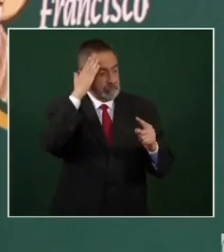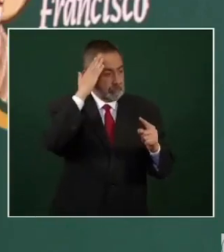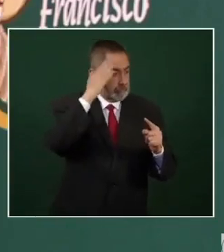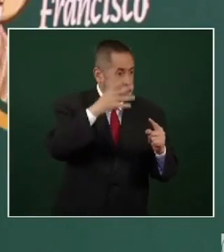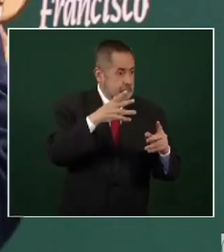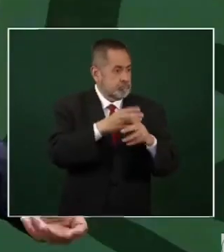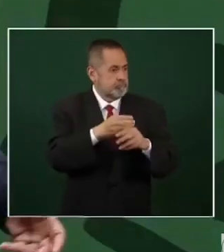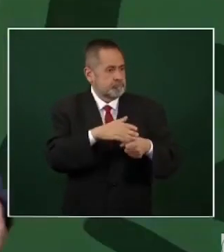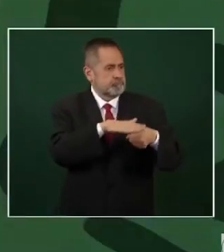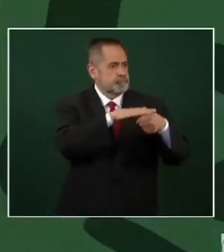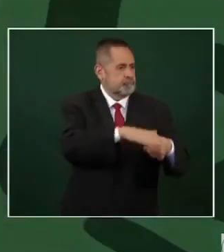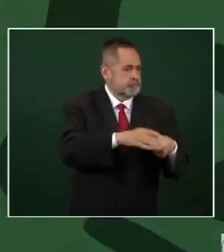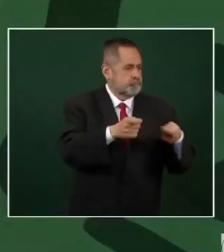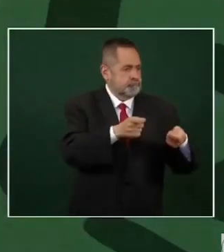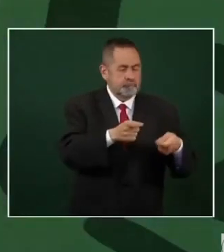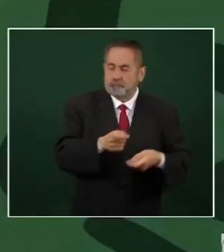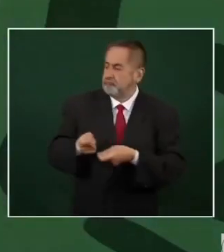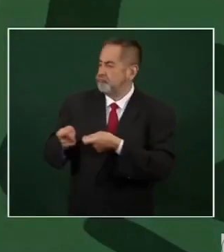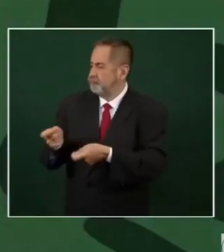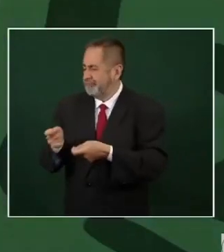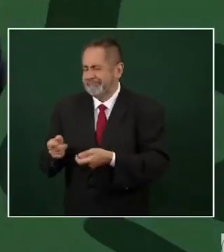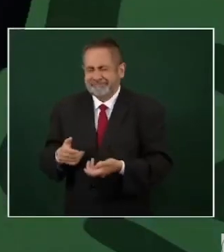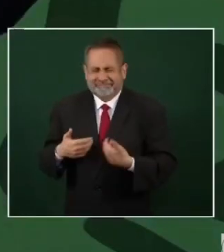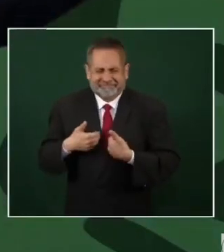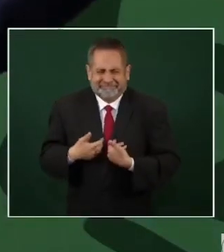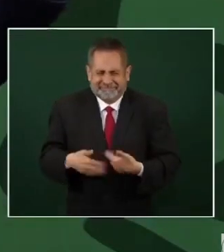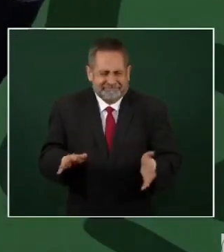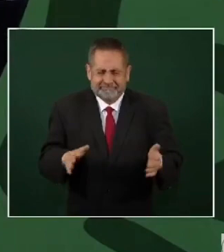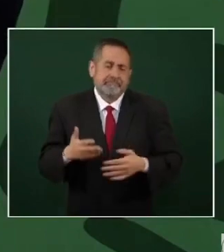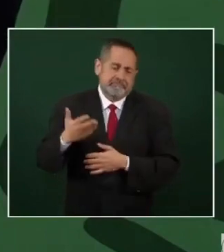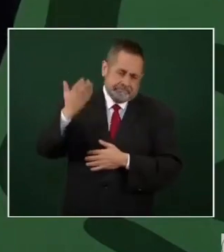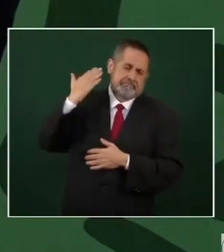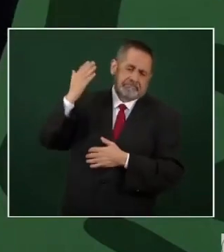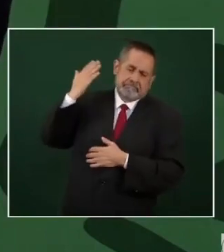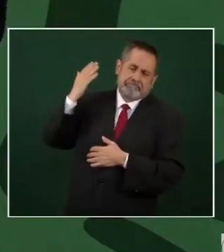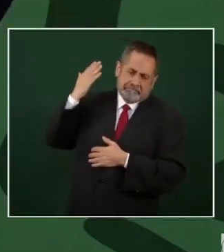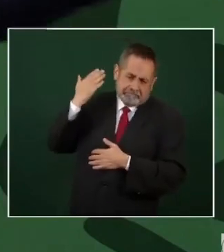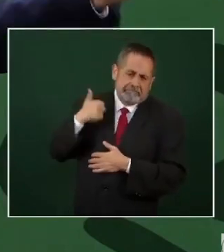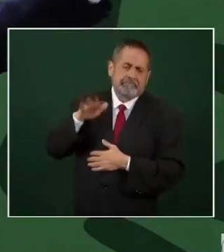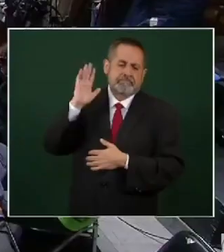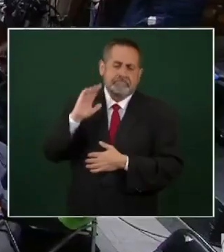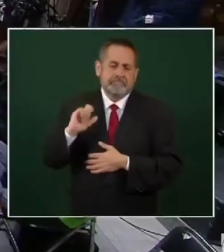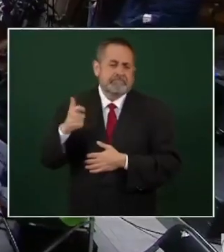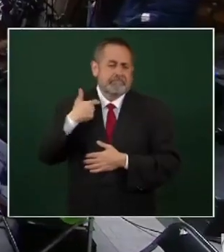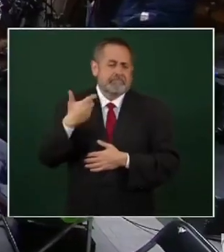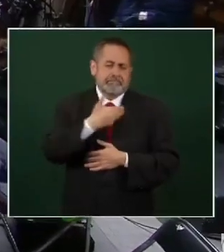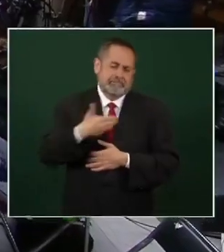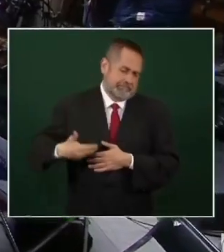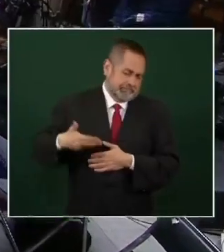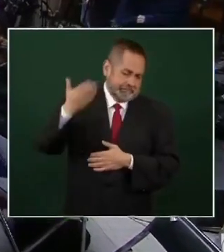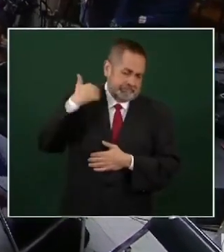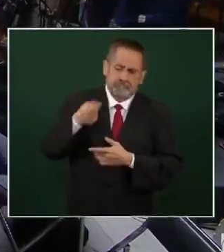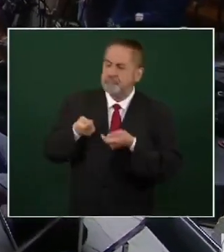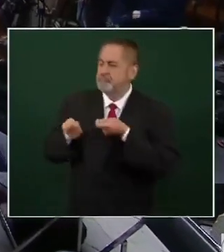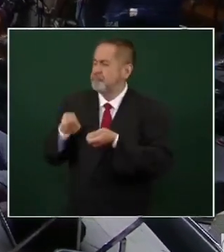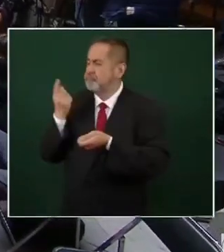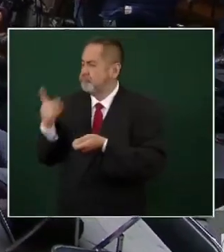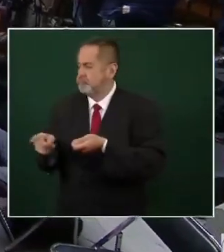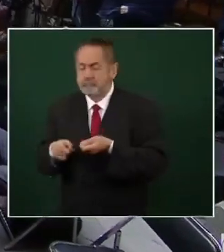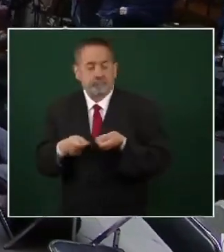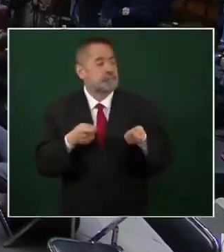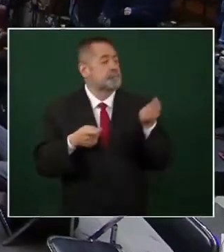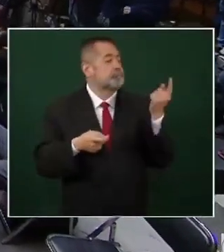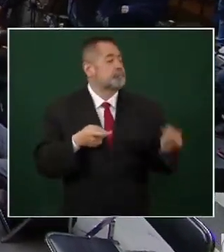estar sometiendo poderes como era antes, como ellos estaban acostumbrados, pues ahora